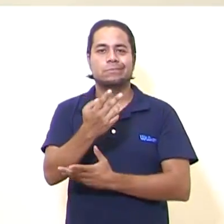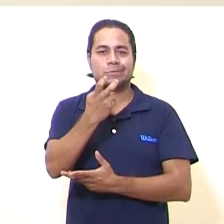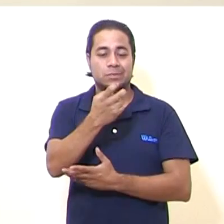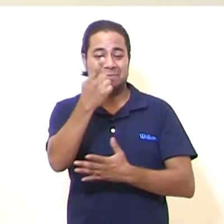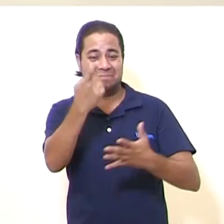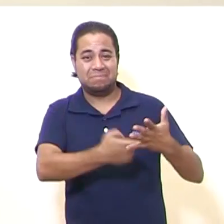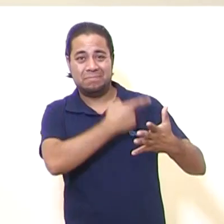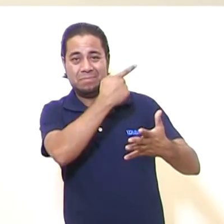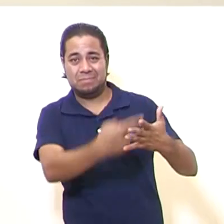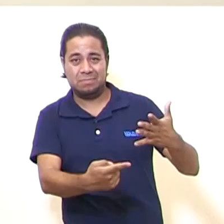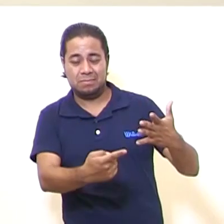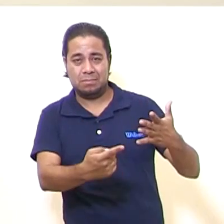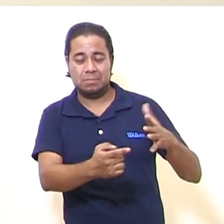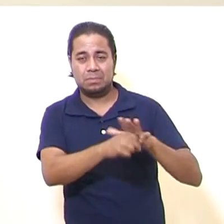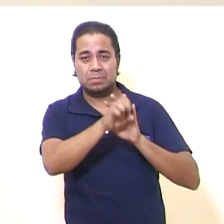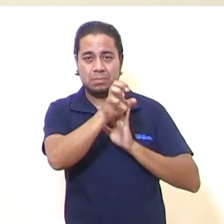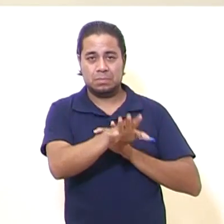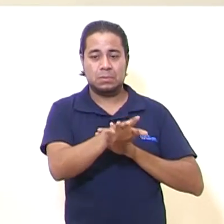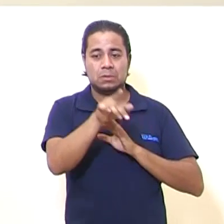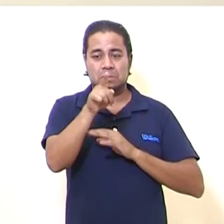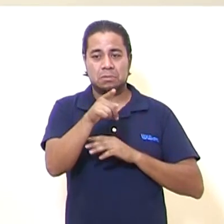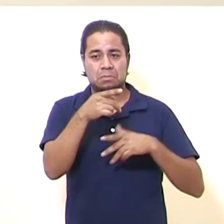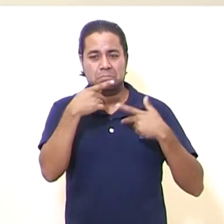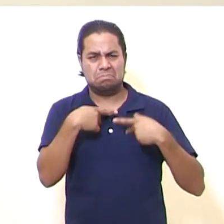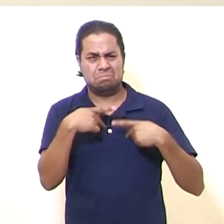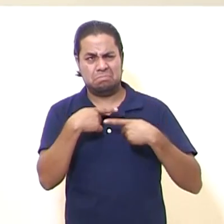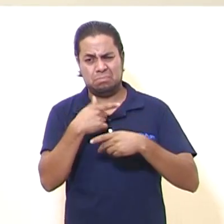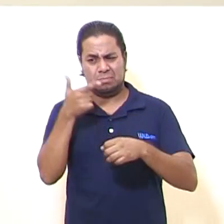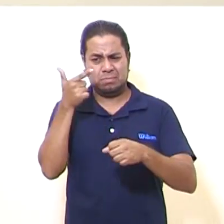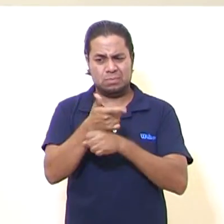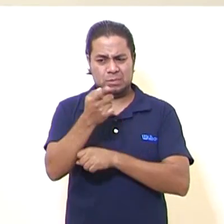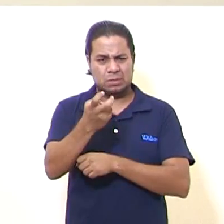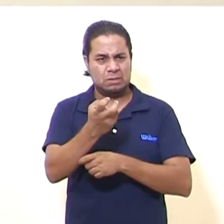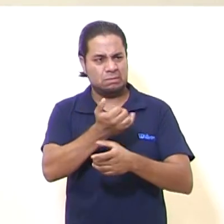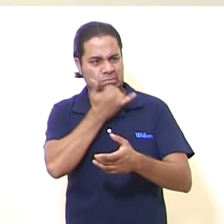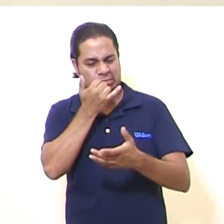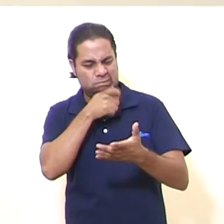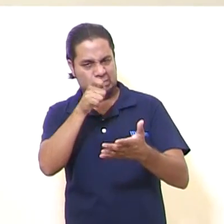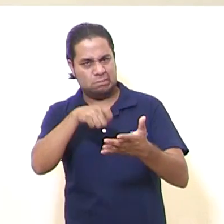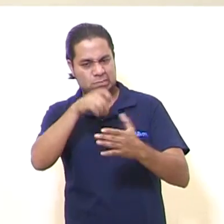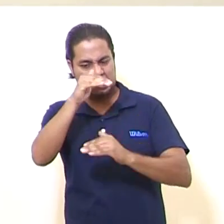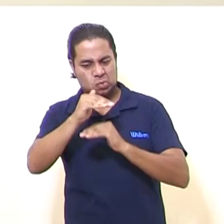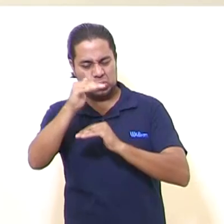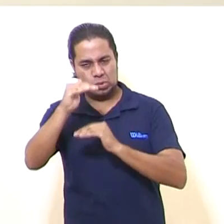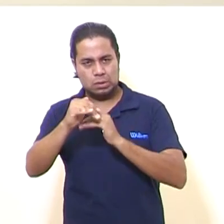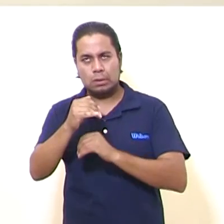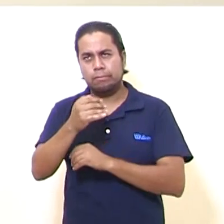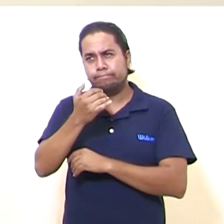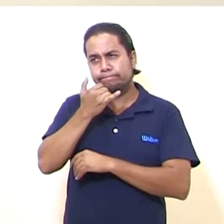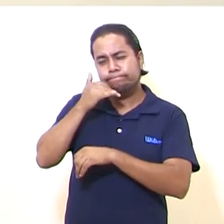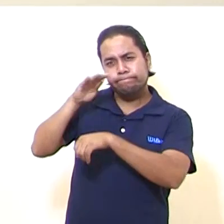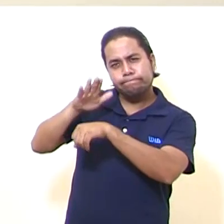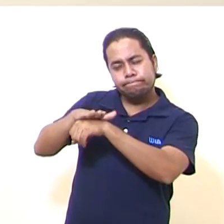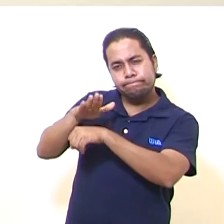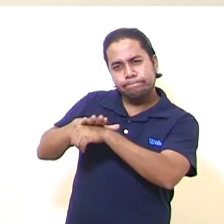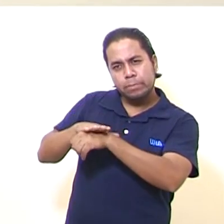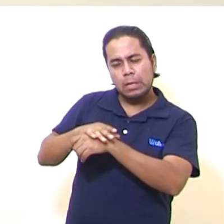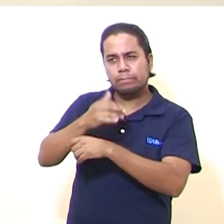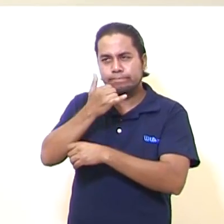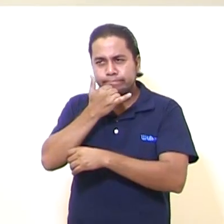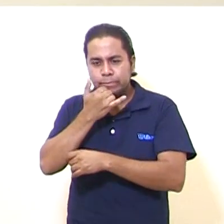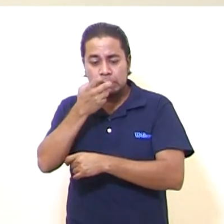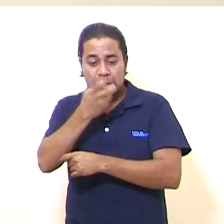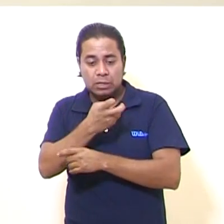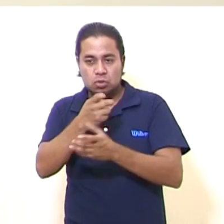tratar de que cuando veamos a alguna persona que comete estos errores, decirles y comentarles cuál es la